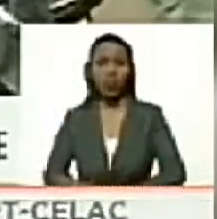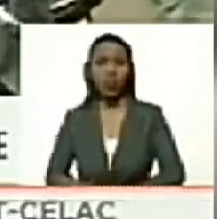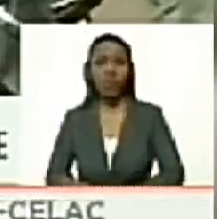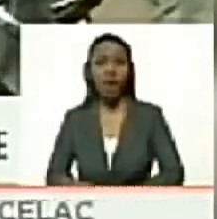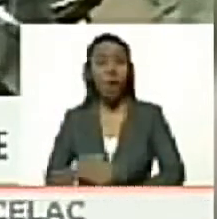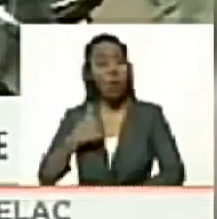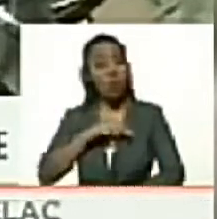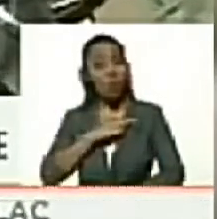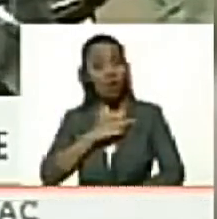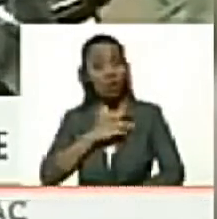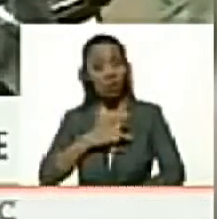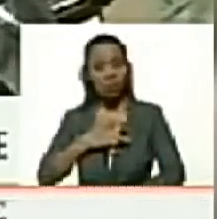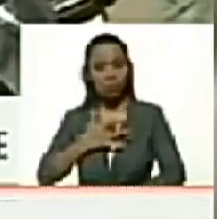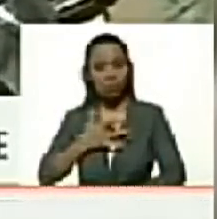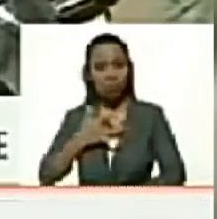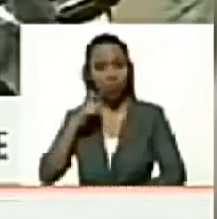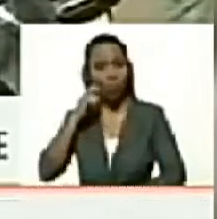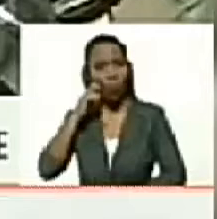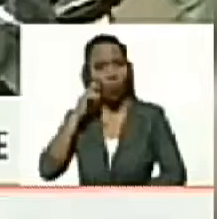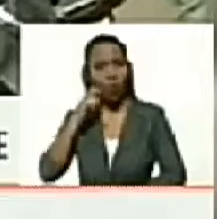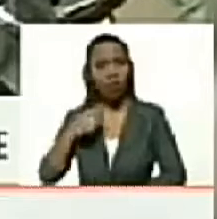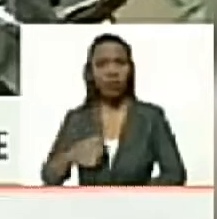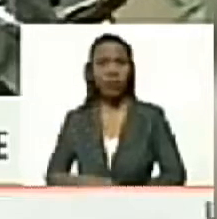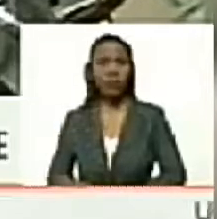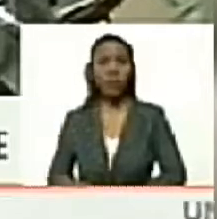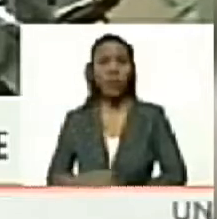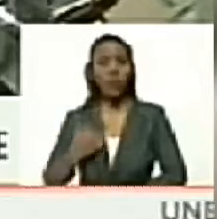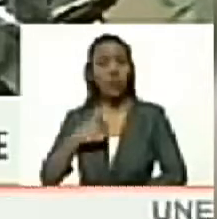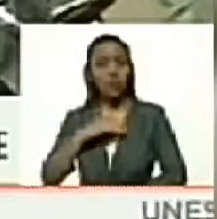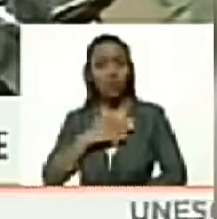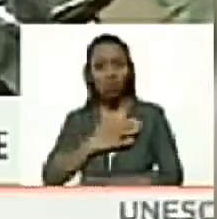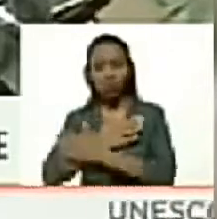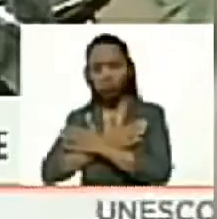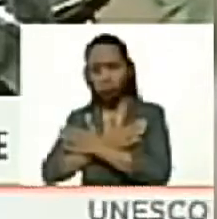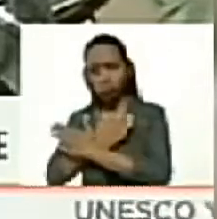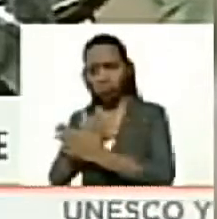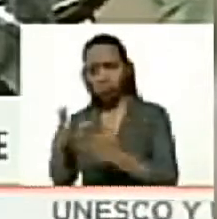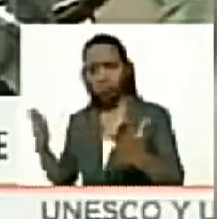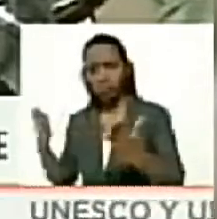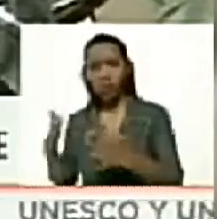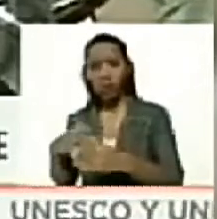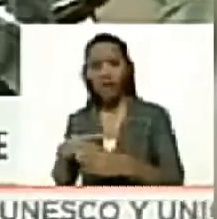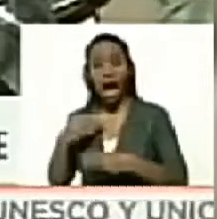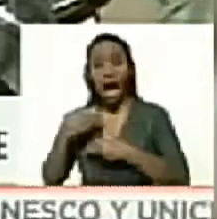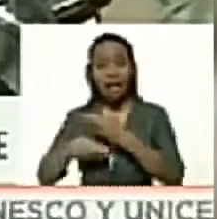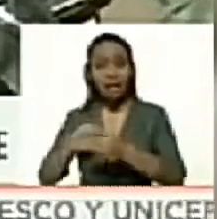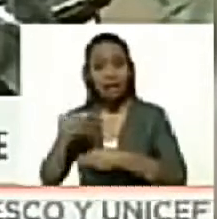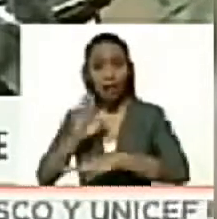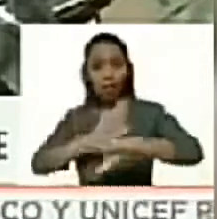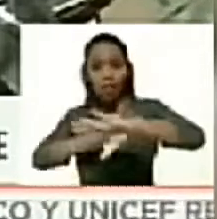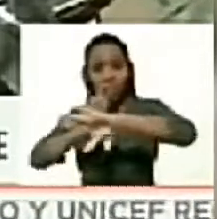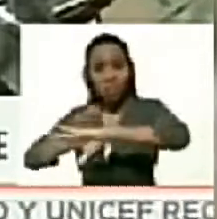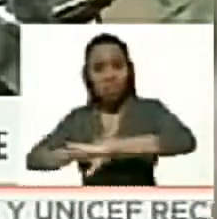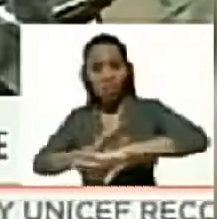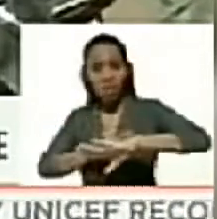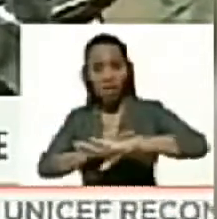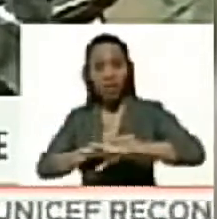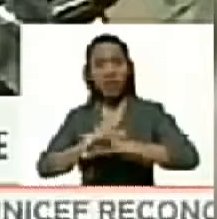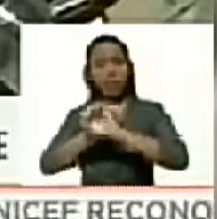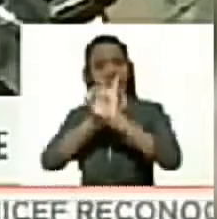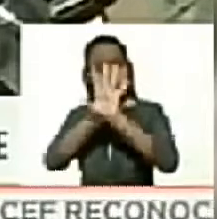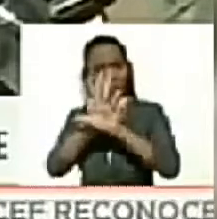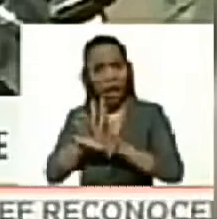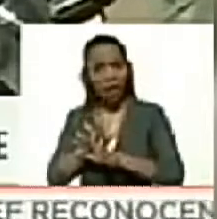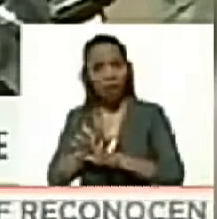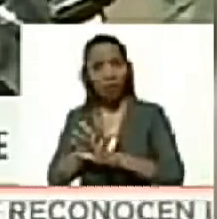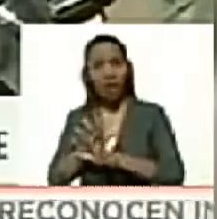la posición geográfica y por los recursos naturales que tenían, o que tenemos todavía, ¿no? El oro, el hierro, sobre todo la bauxita,